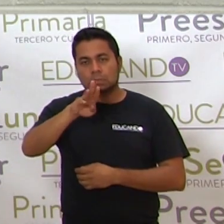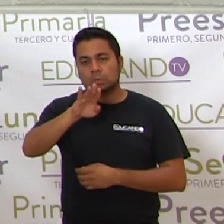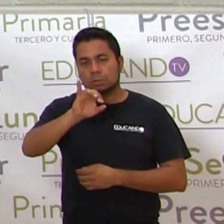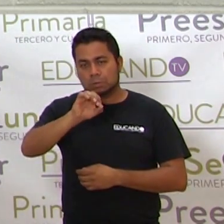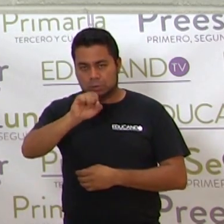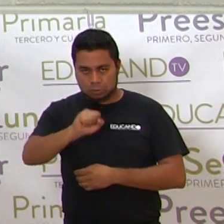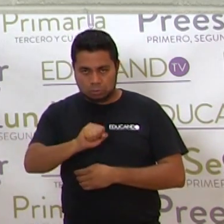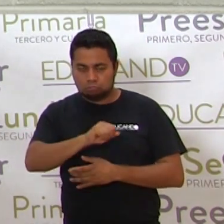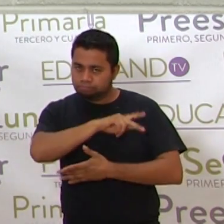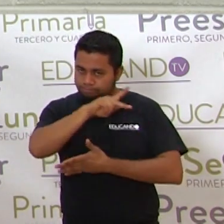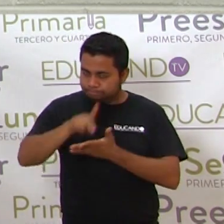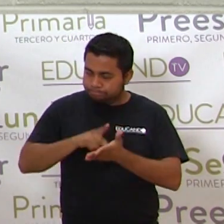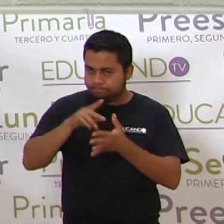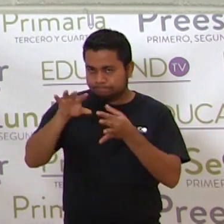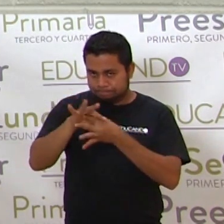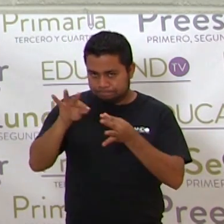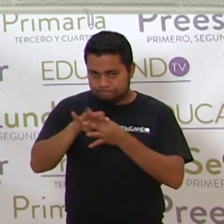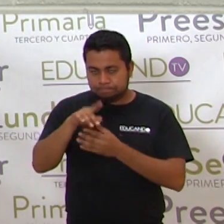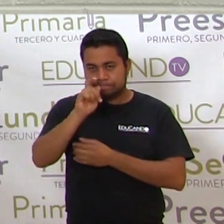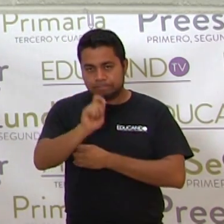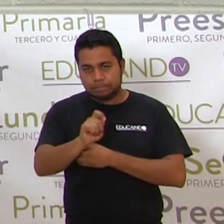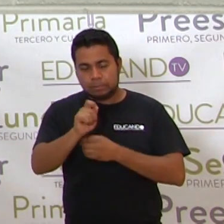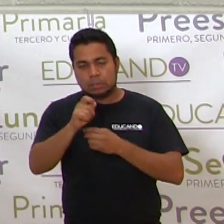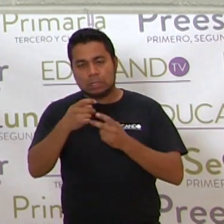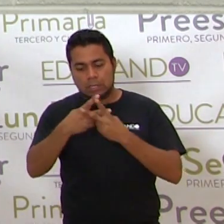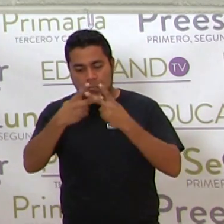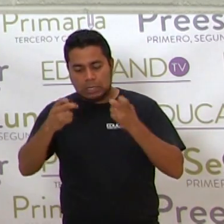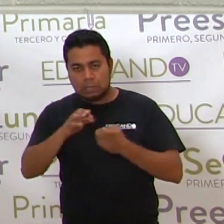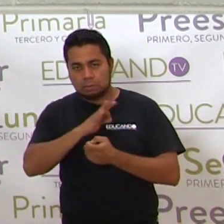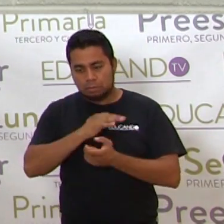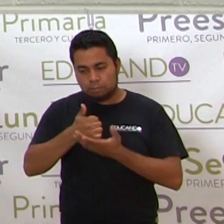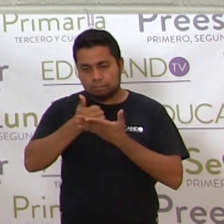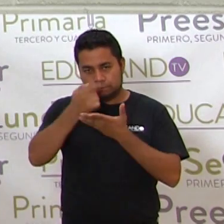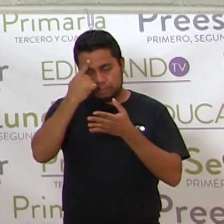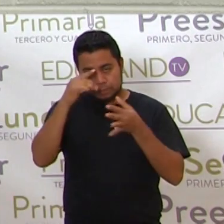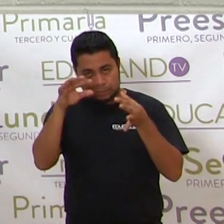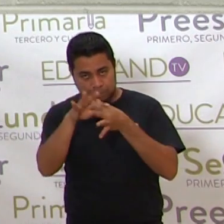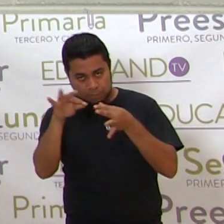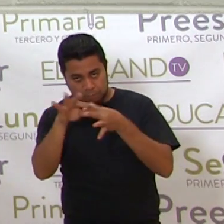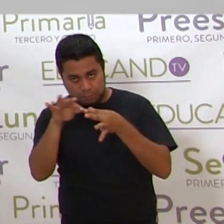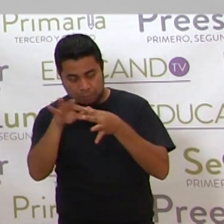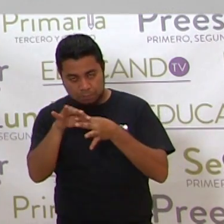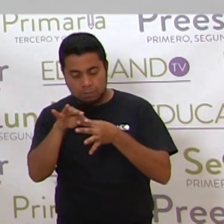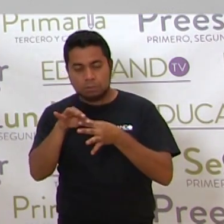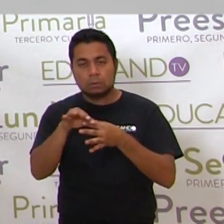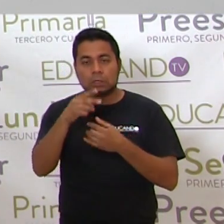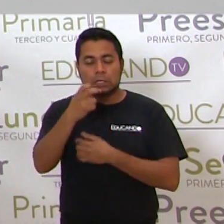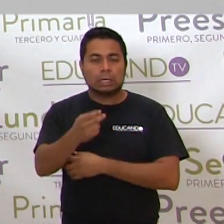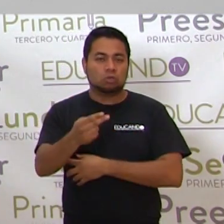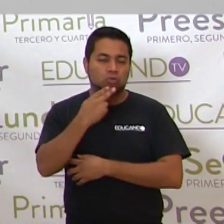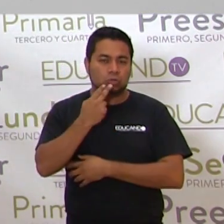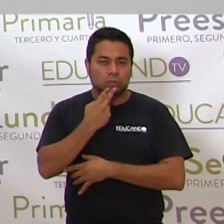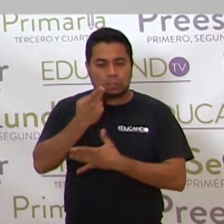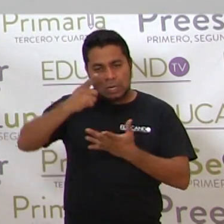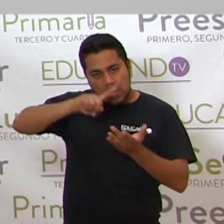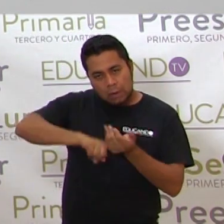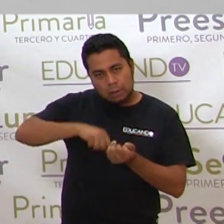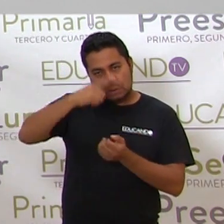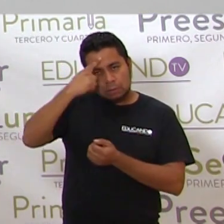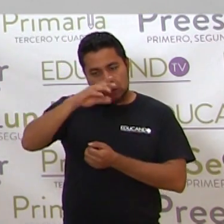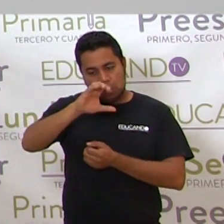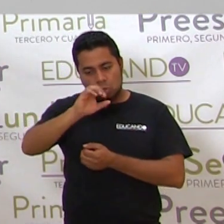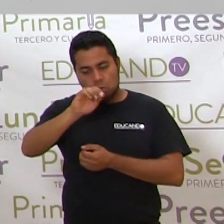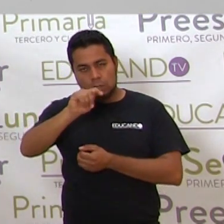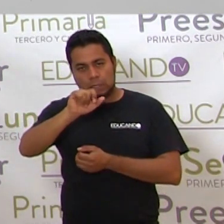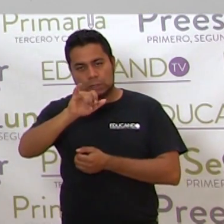Recapitulamos. Los adjetivos nos van a ayudar a describir y los adjetivos se van a utilizar dentro de las